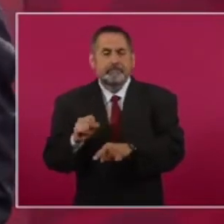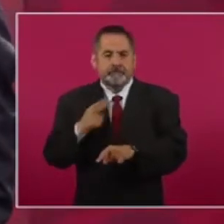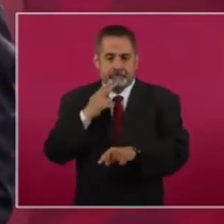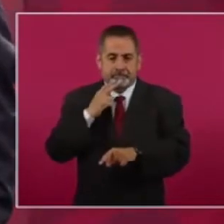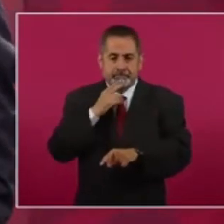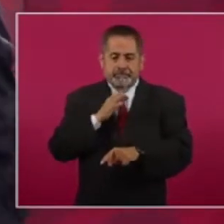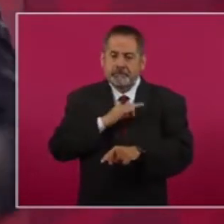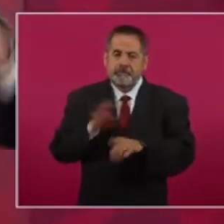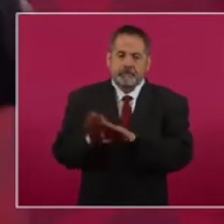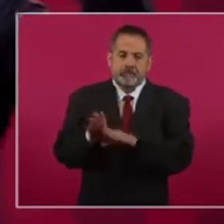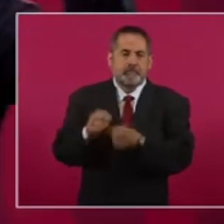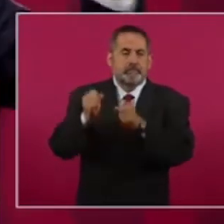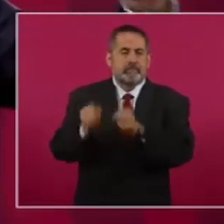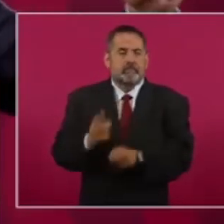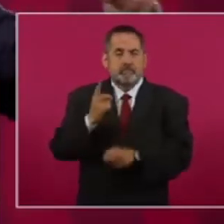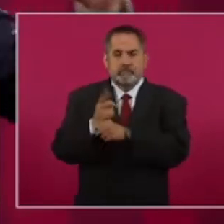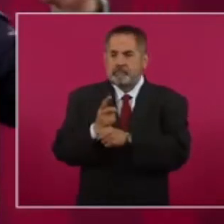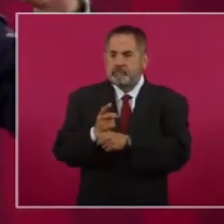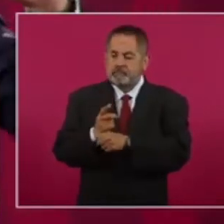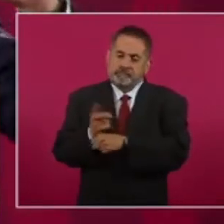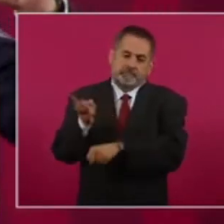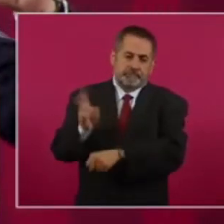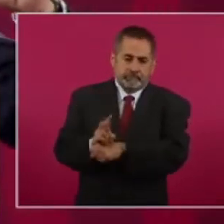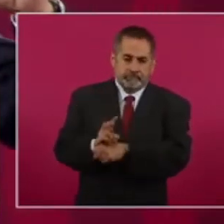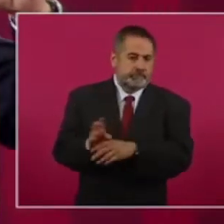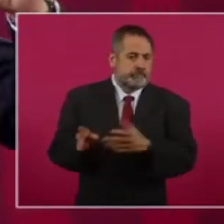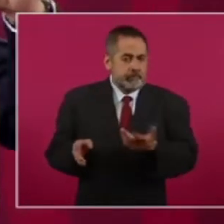funcionar con seguridad.